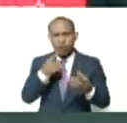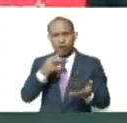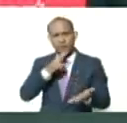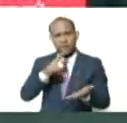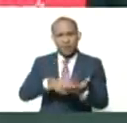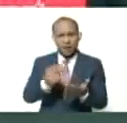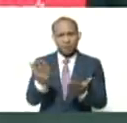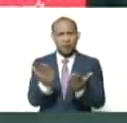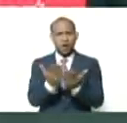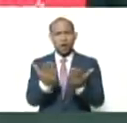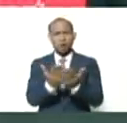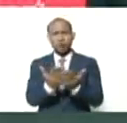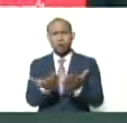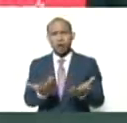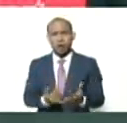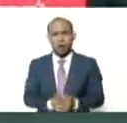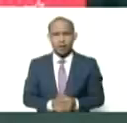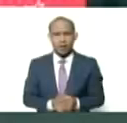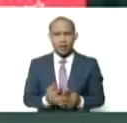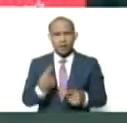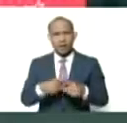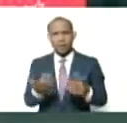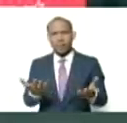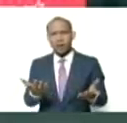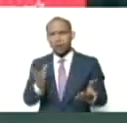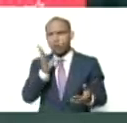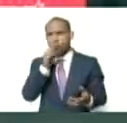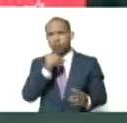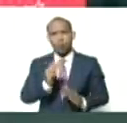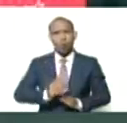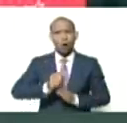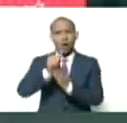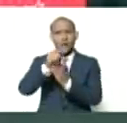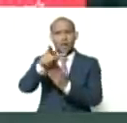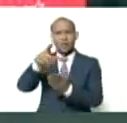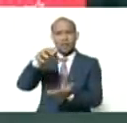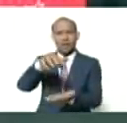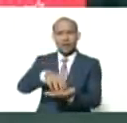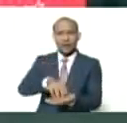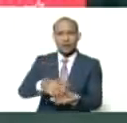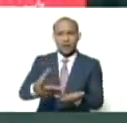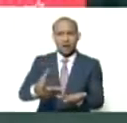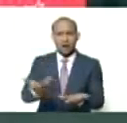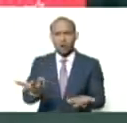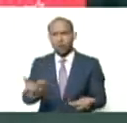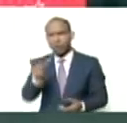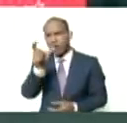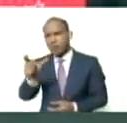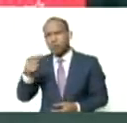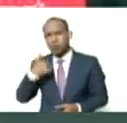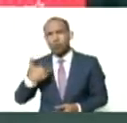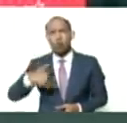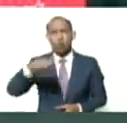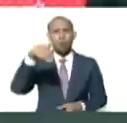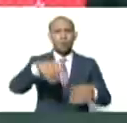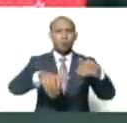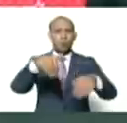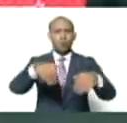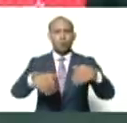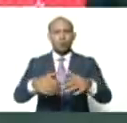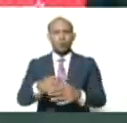muy estudiada, pero de repente no tiene liderazgo en ese estado para que la gente diga, voy, vamos a votar por